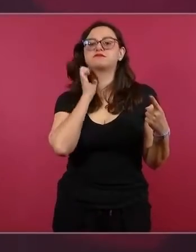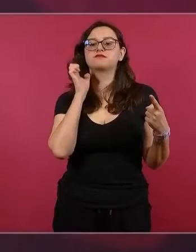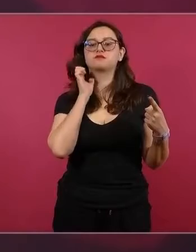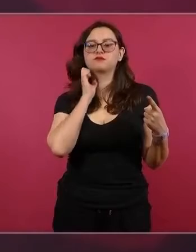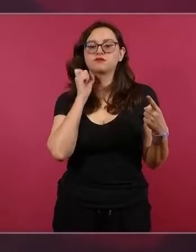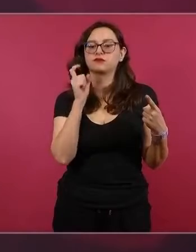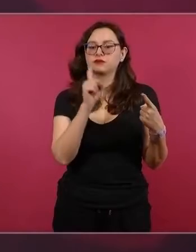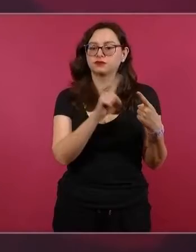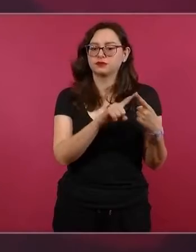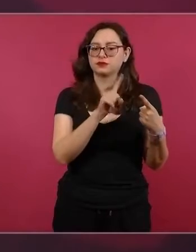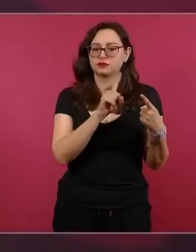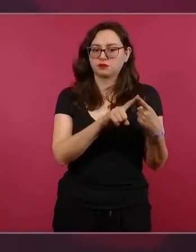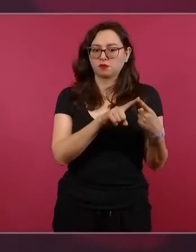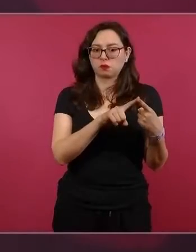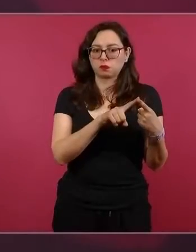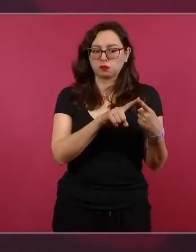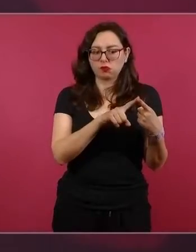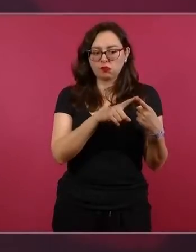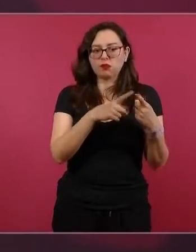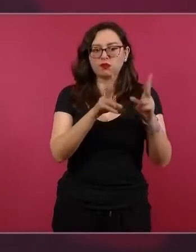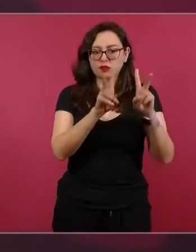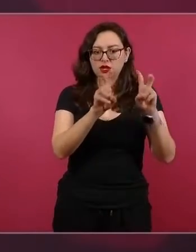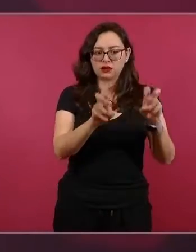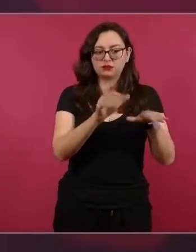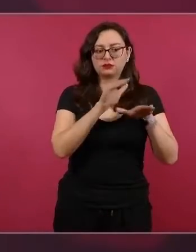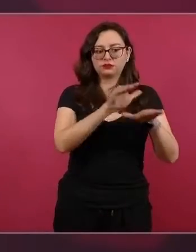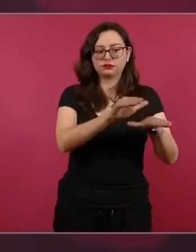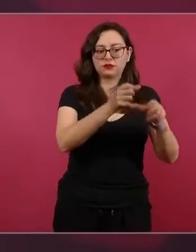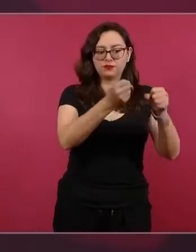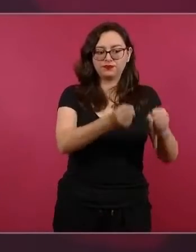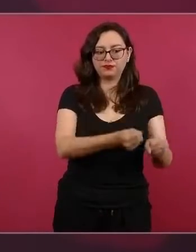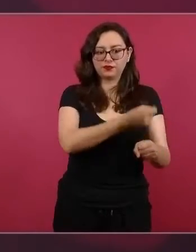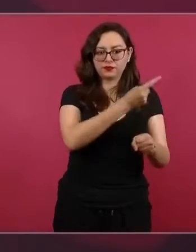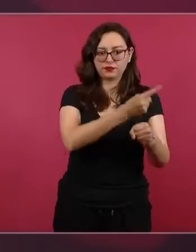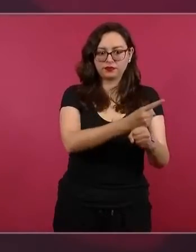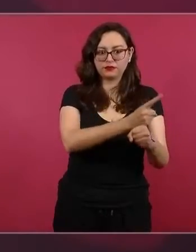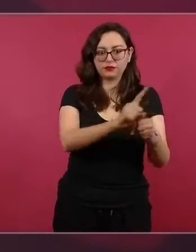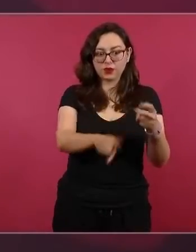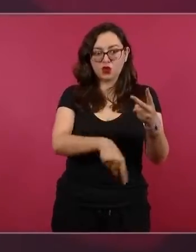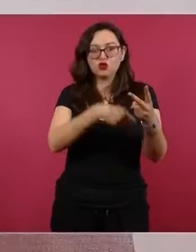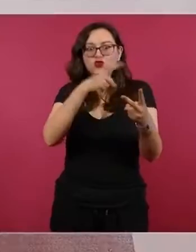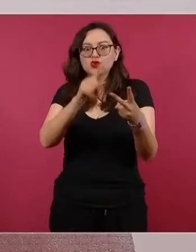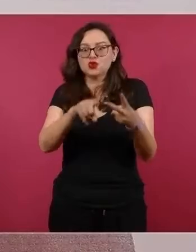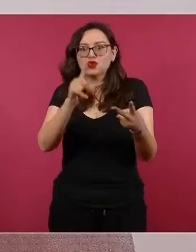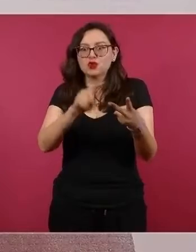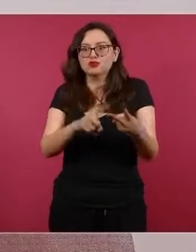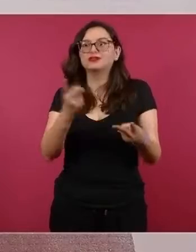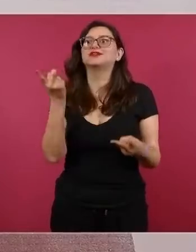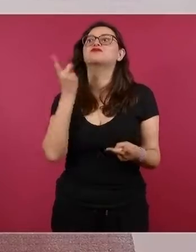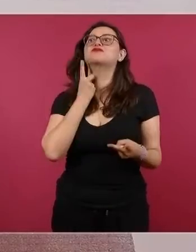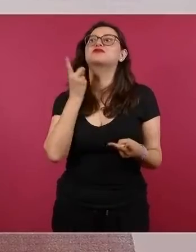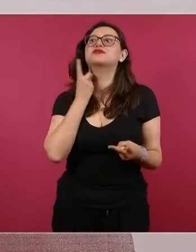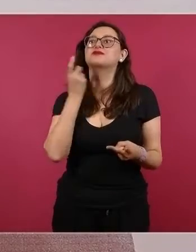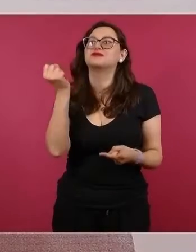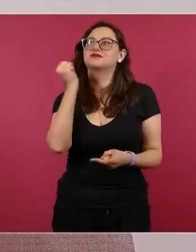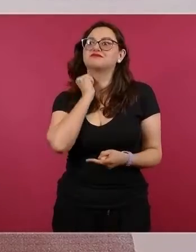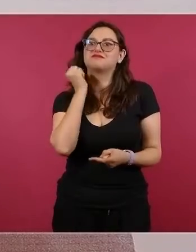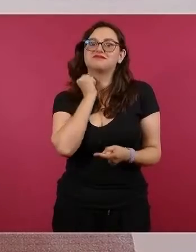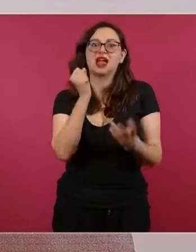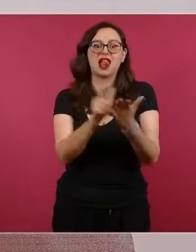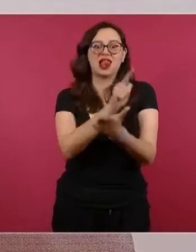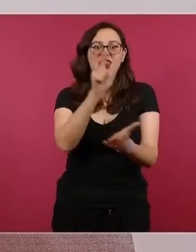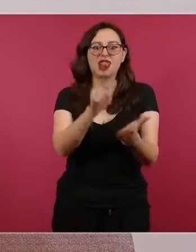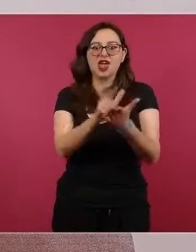tiene toda una estrategia en materia de seguridad, y sobre todo el Legislativo, que es a quien le toca la modificación de